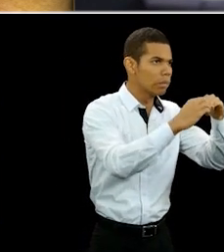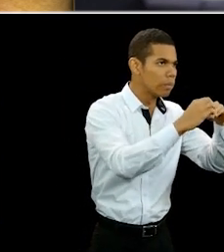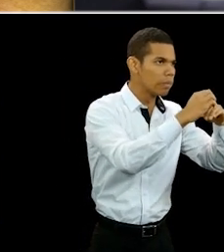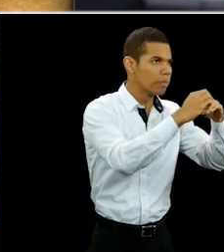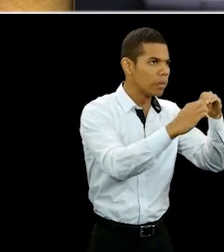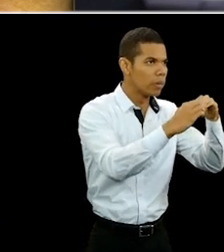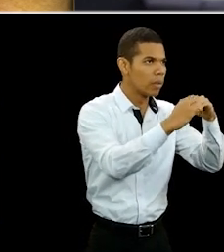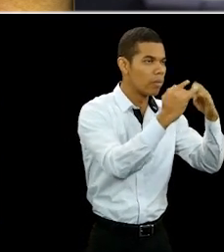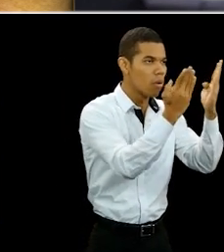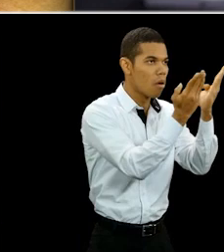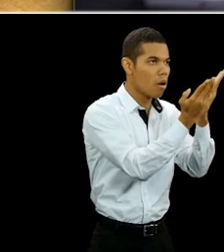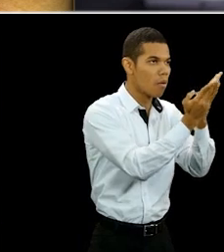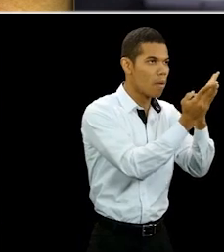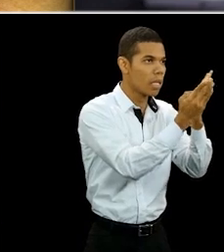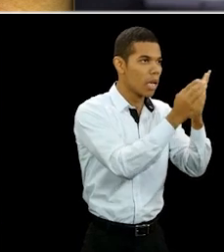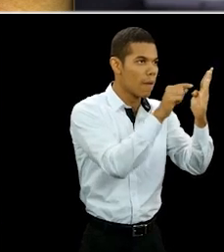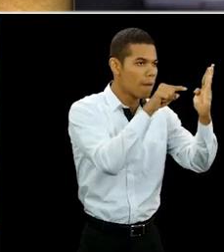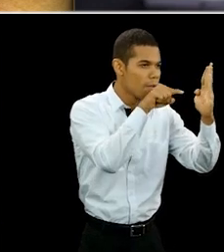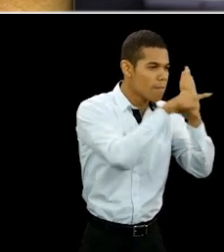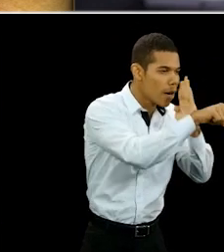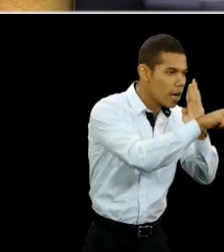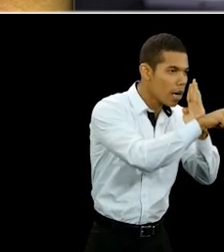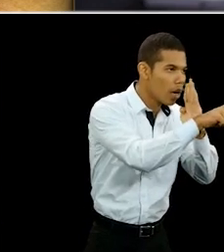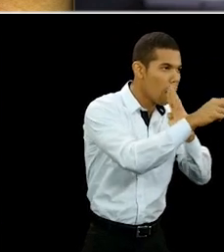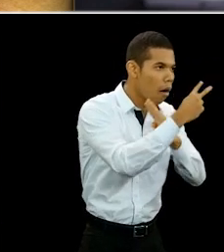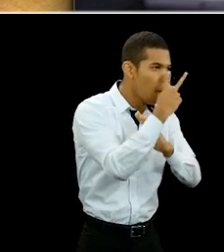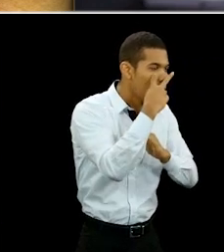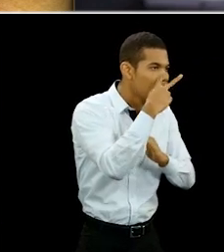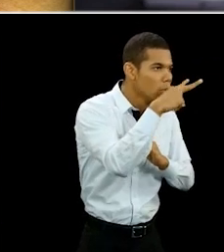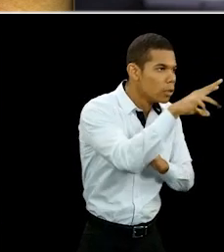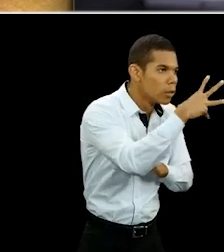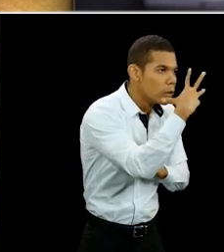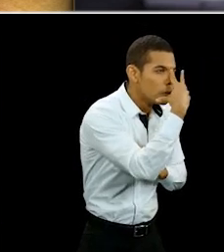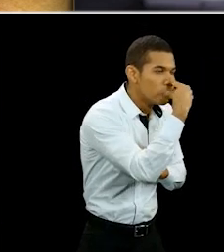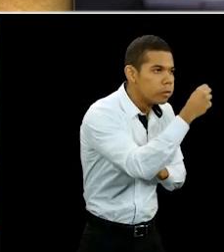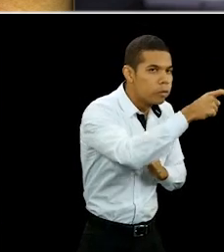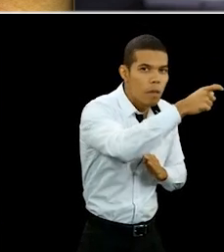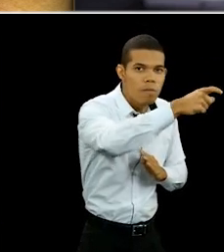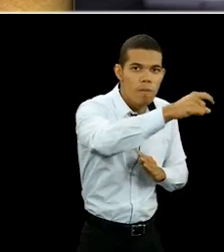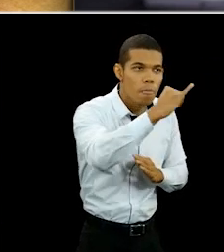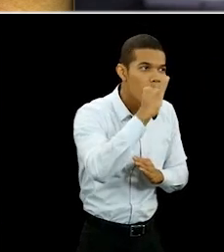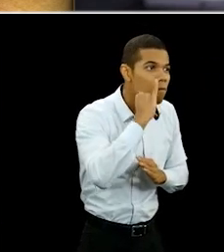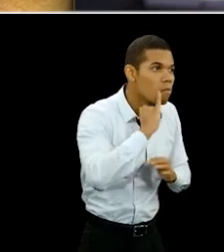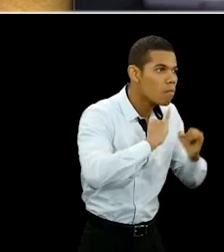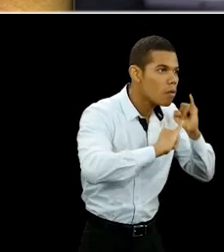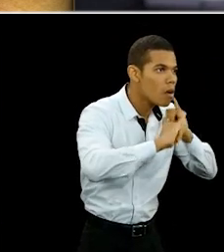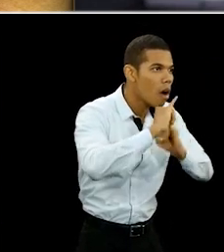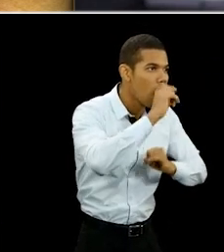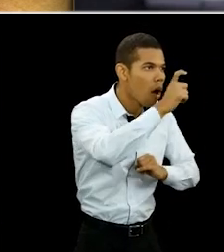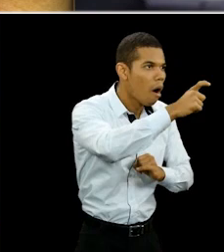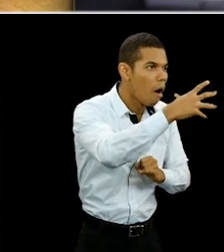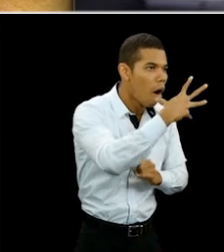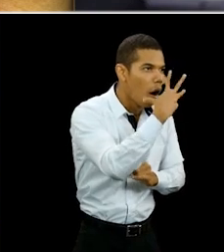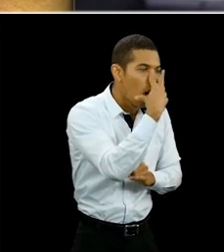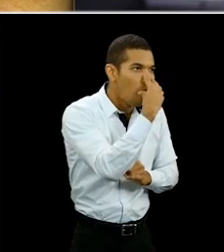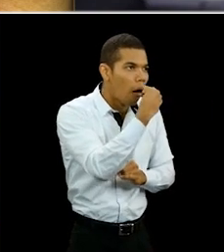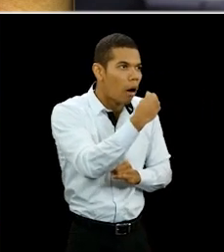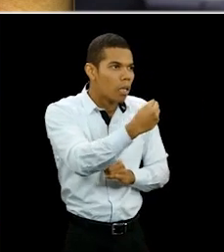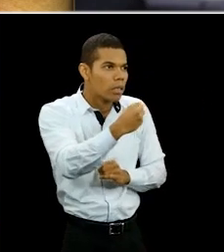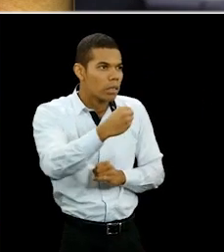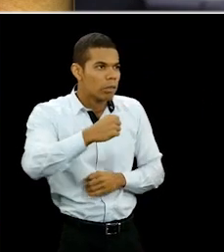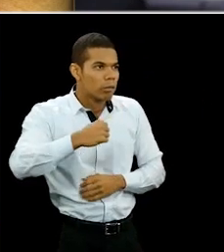dijo entra y ve las malvadas abominaciones no eran abominaciones de por sí eran malvadas